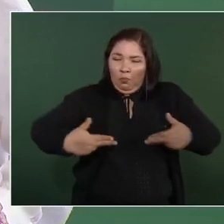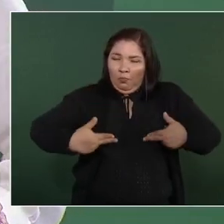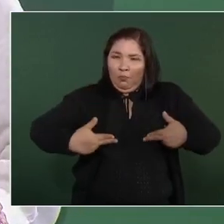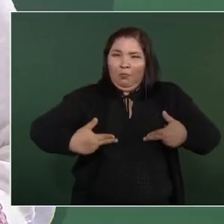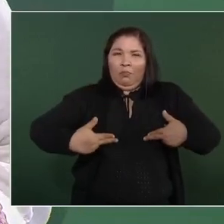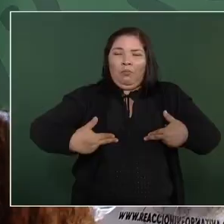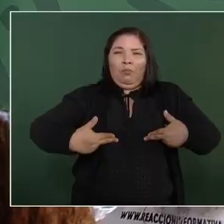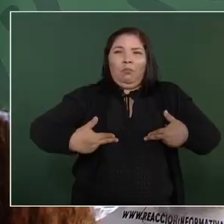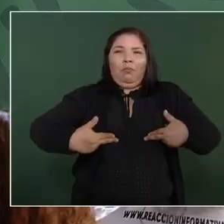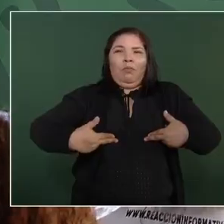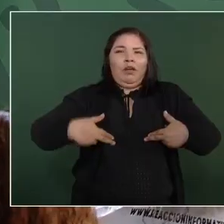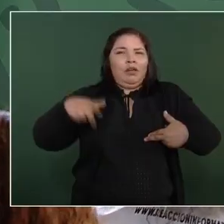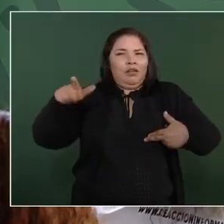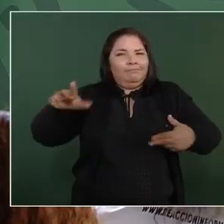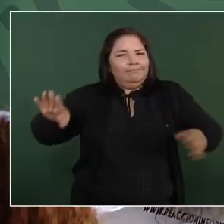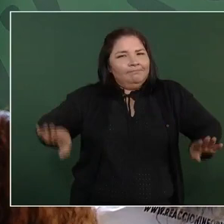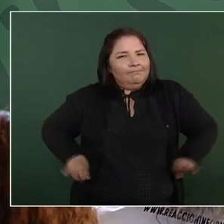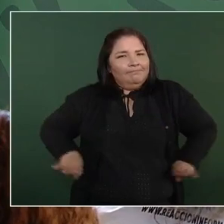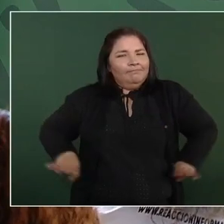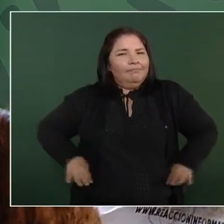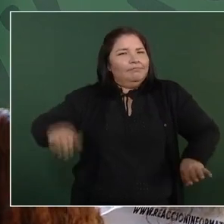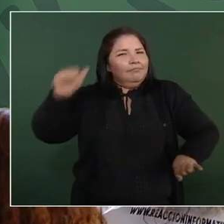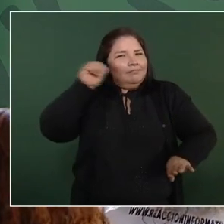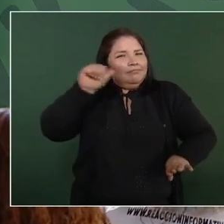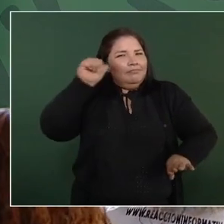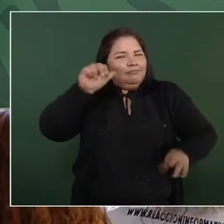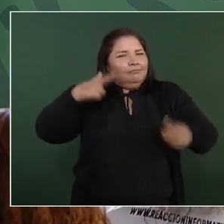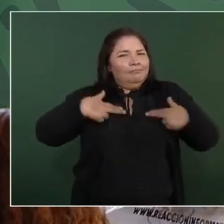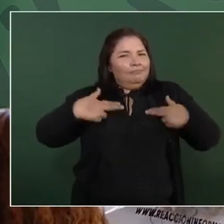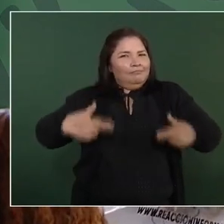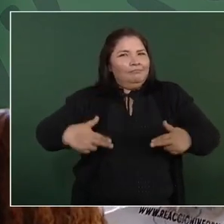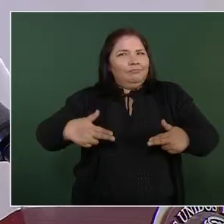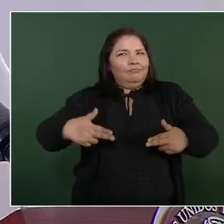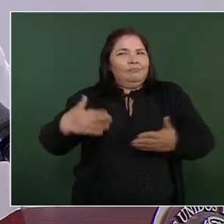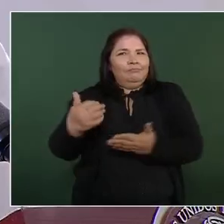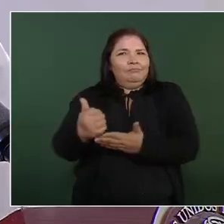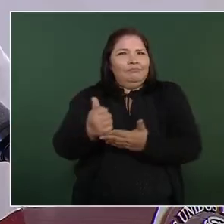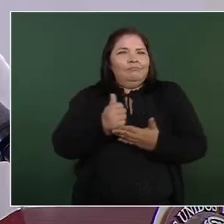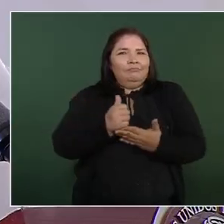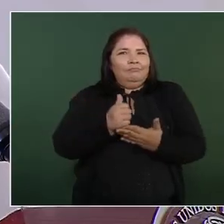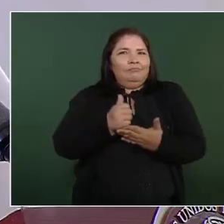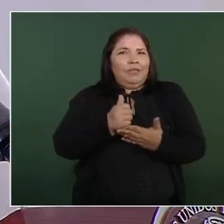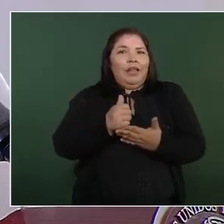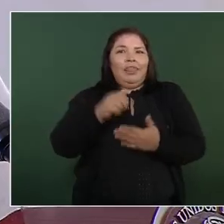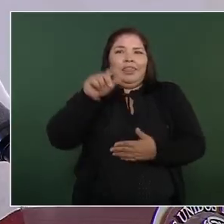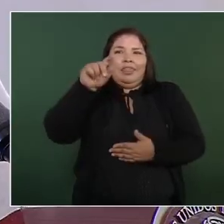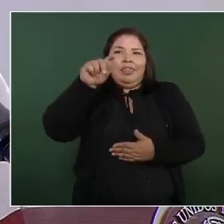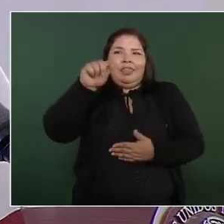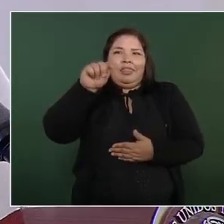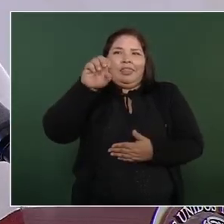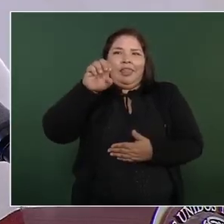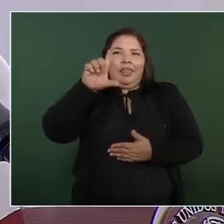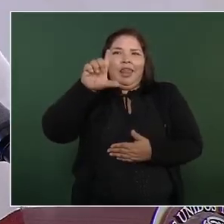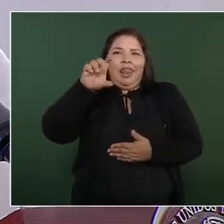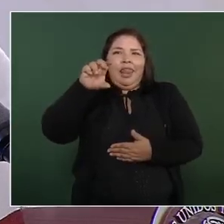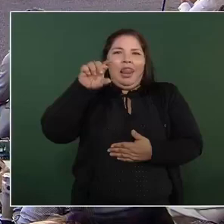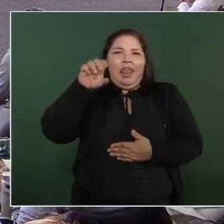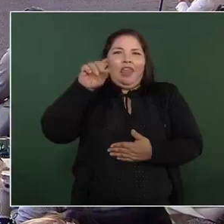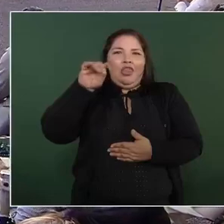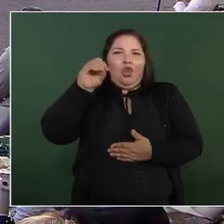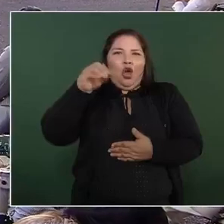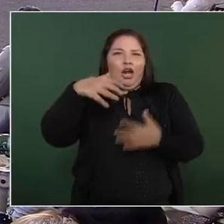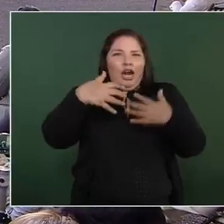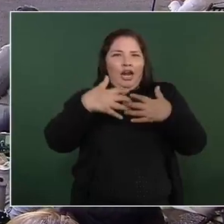humanista, que le caracteriza al presidente, se llenó con el CRIT de Letón. Y quiero que nos los inaugure